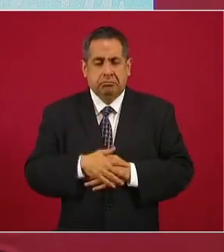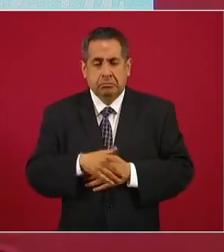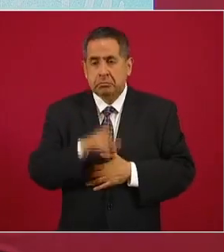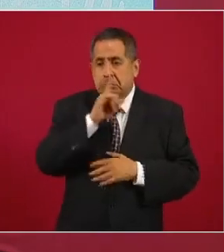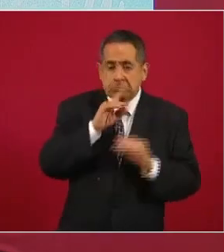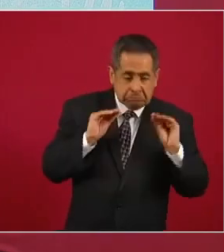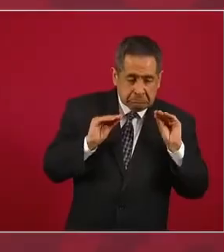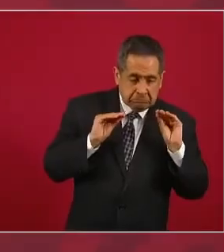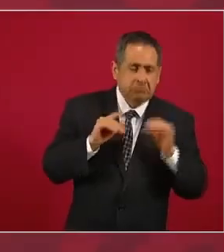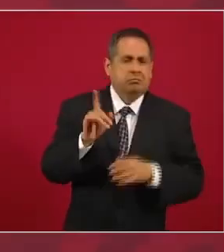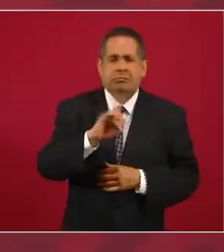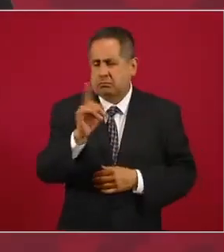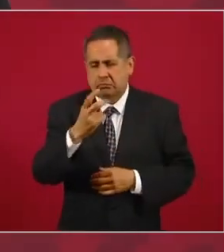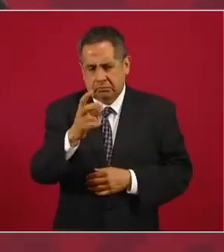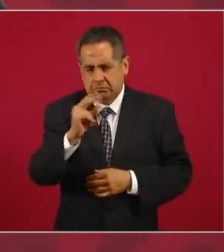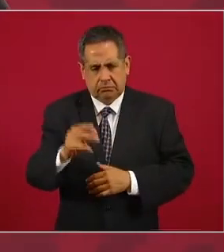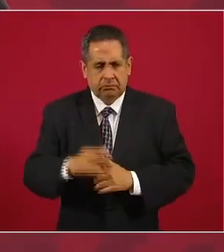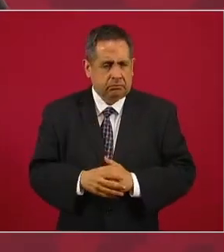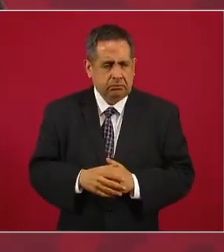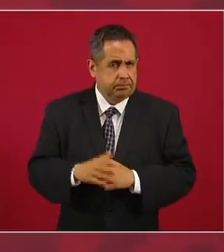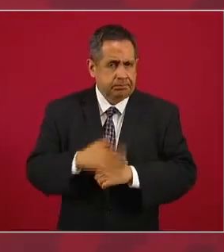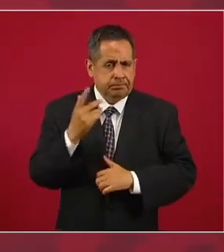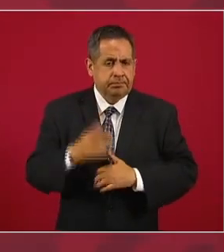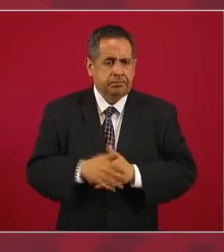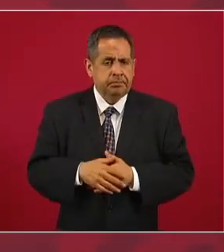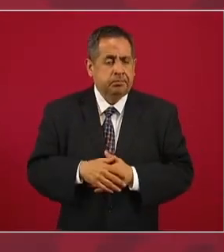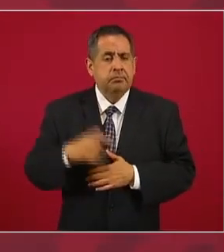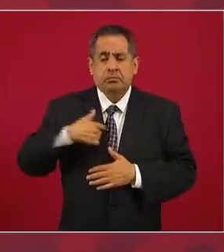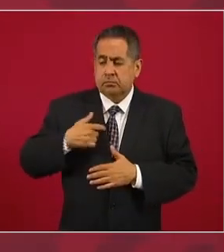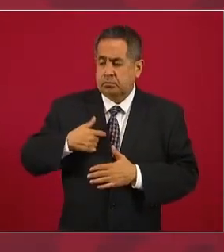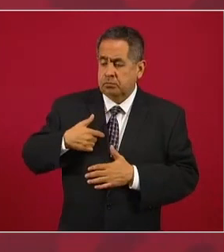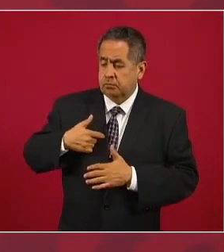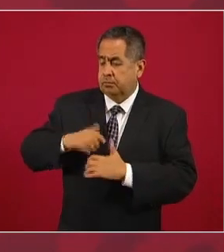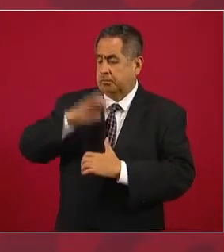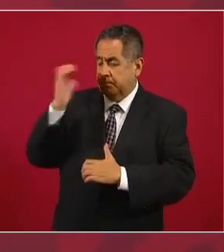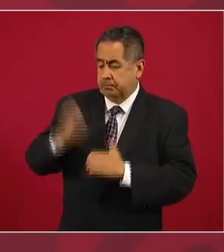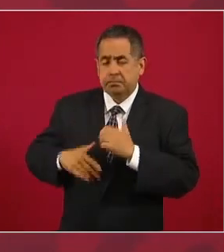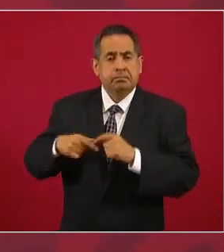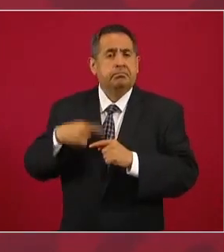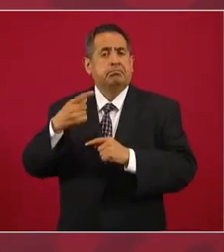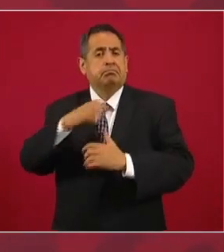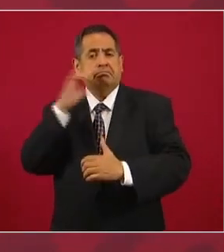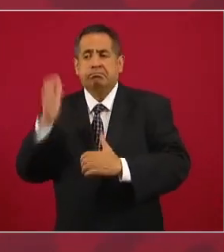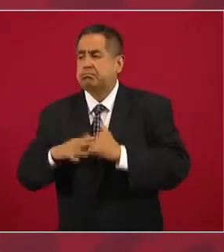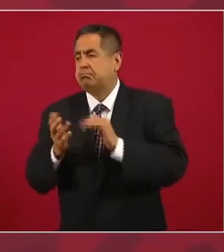silencio, porque yo me voy a ir.